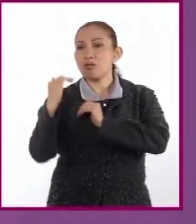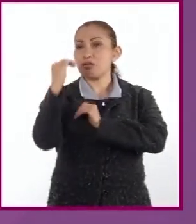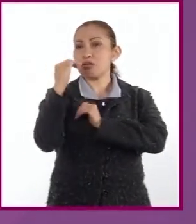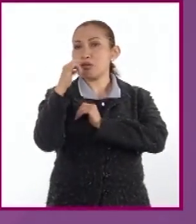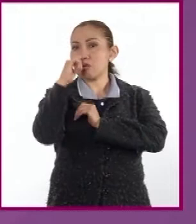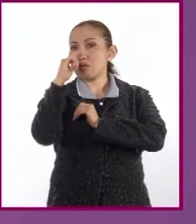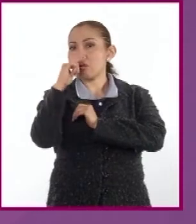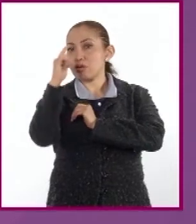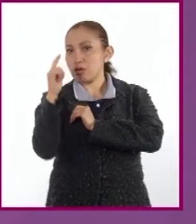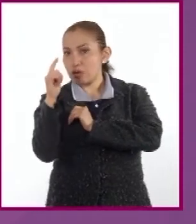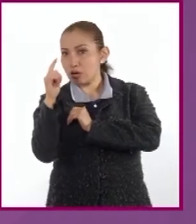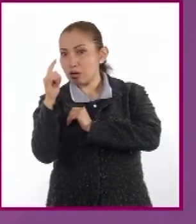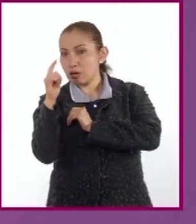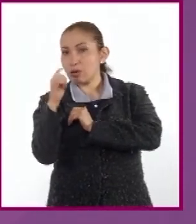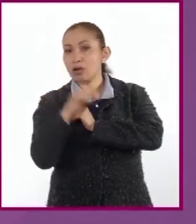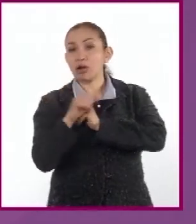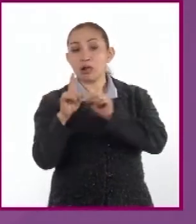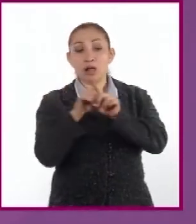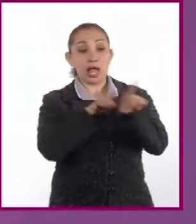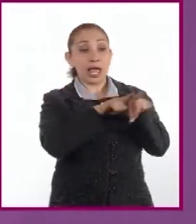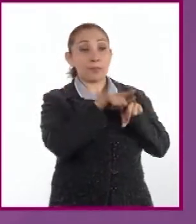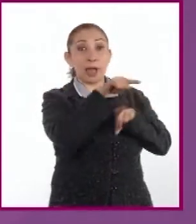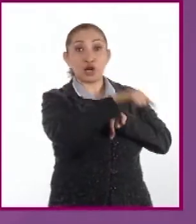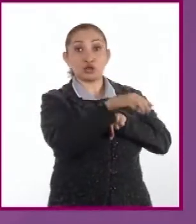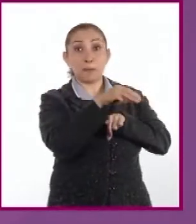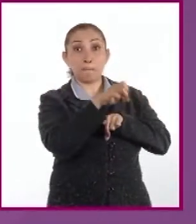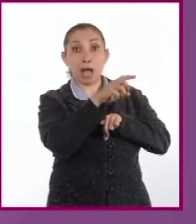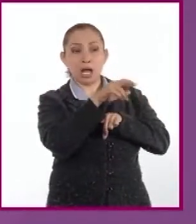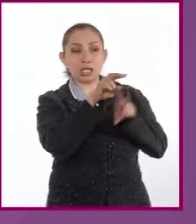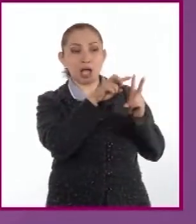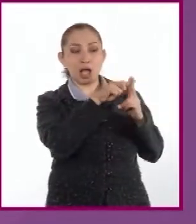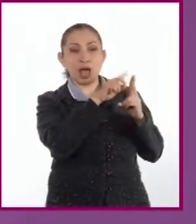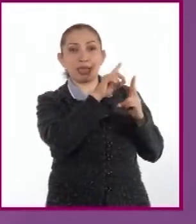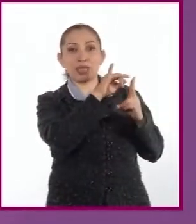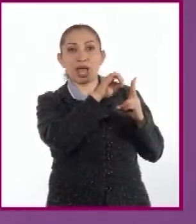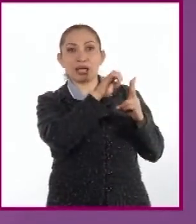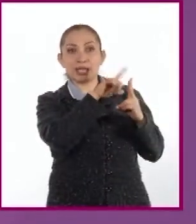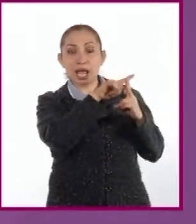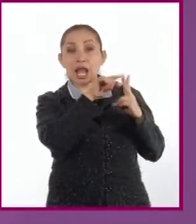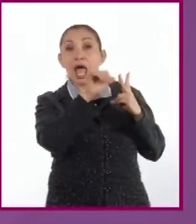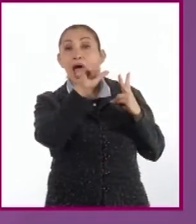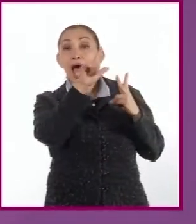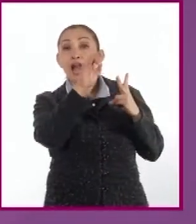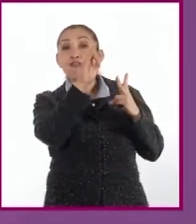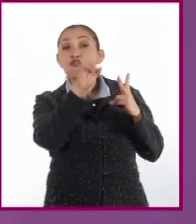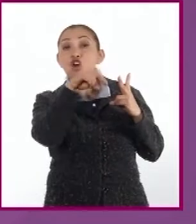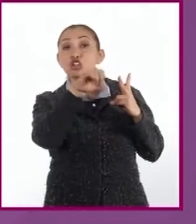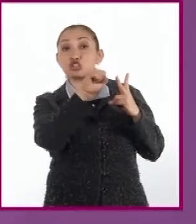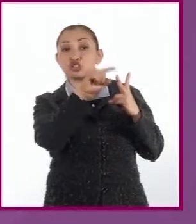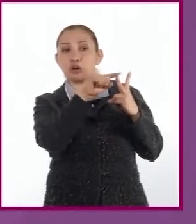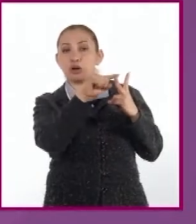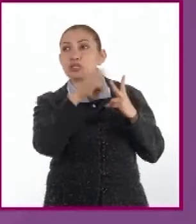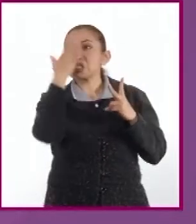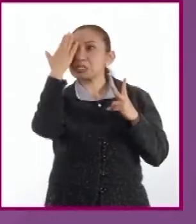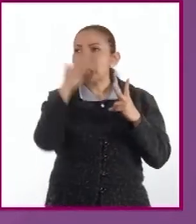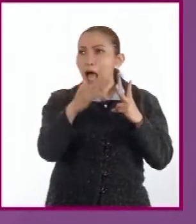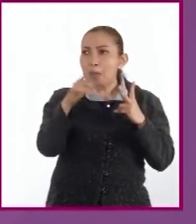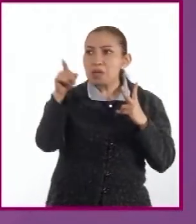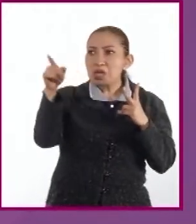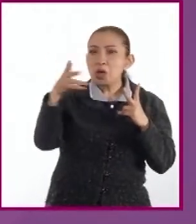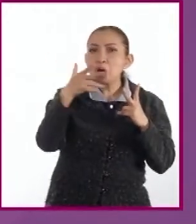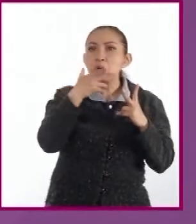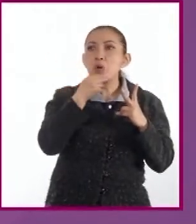socialmente. Los hermanos de María, Daniel y Alfonso, se enteraron de lo que